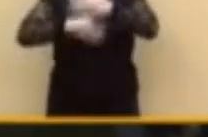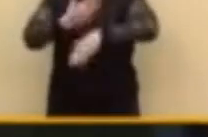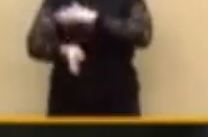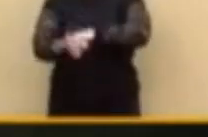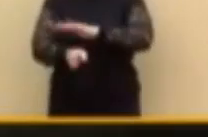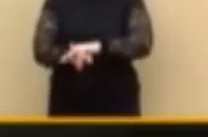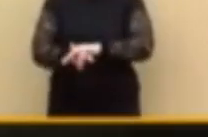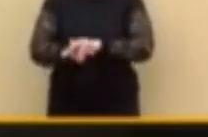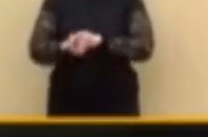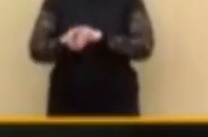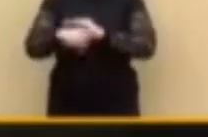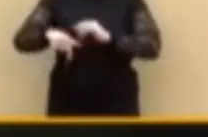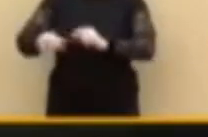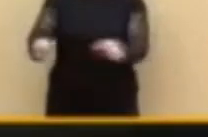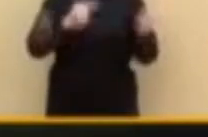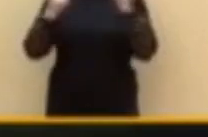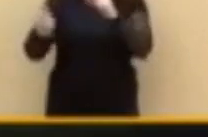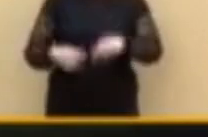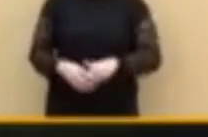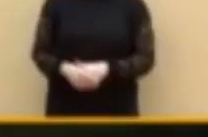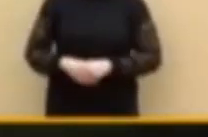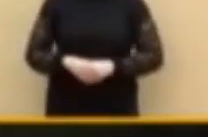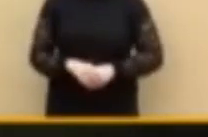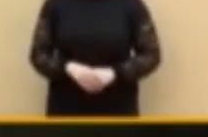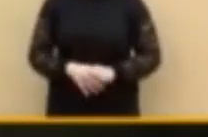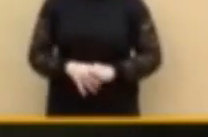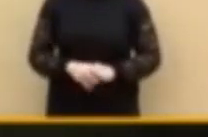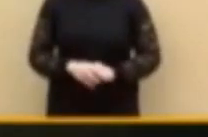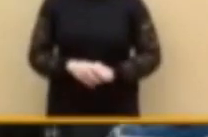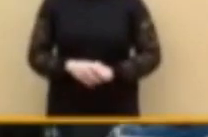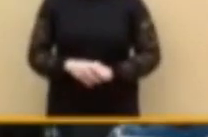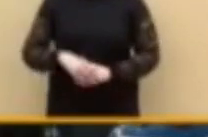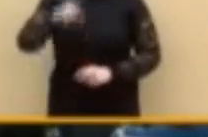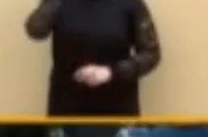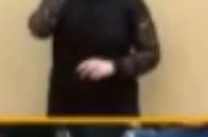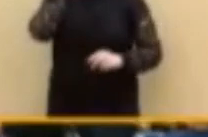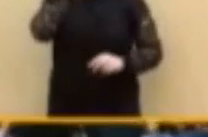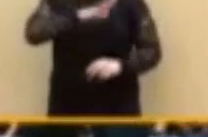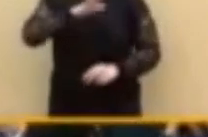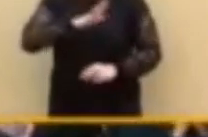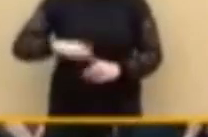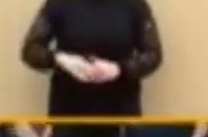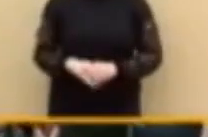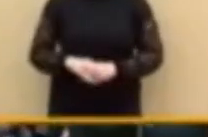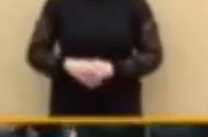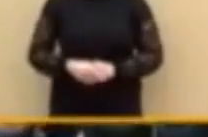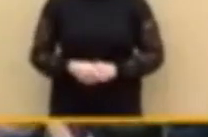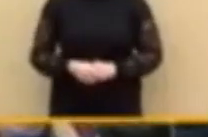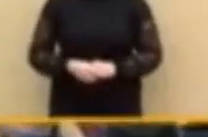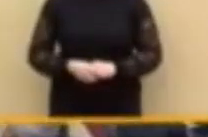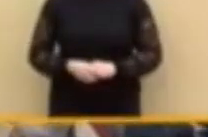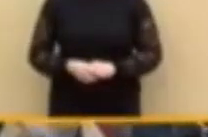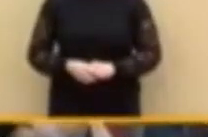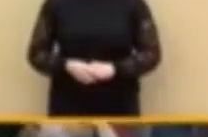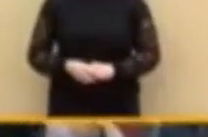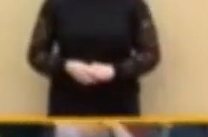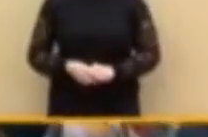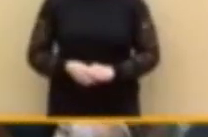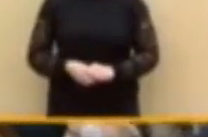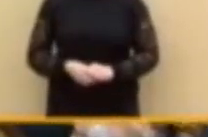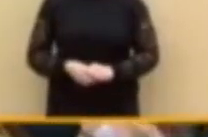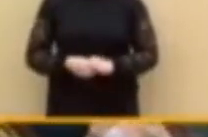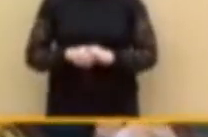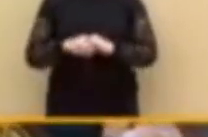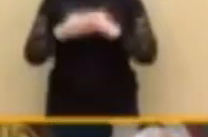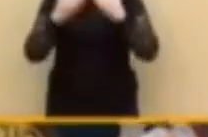y de sus siempre ha sido unos jodidos cobardes pero salen de ahí como si fueran algo no son ni han sido